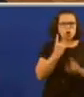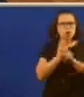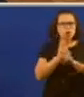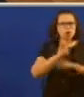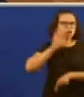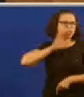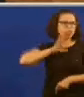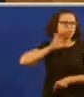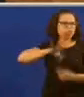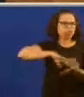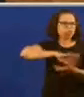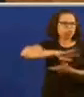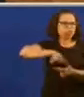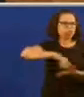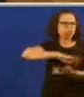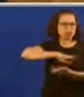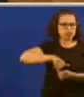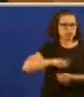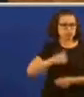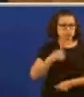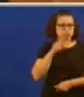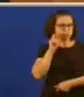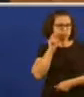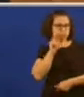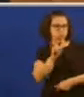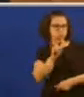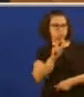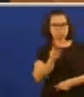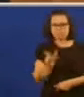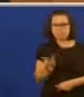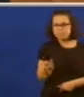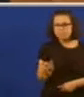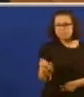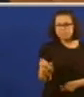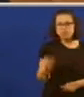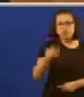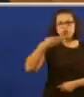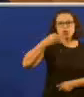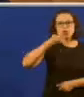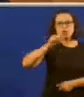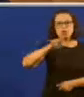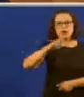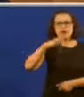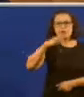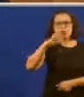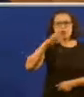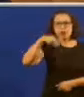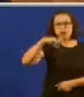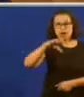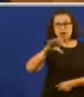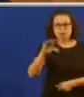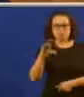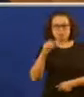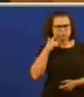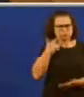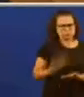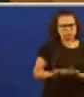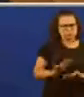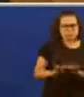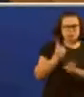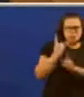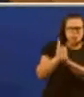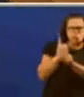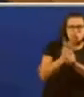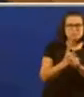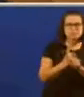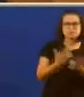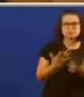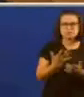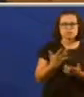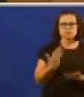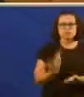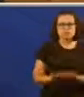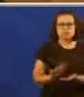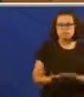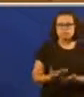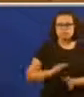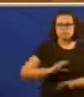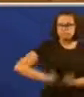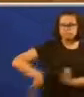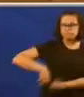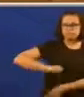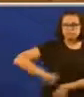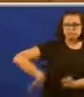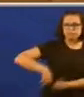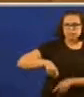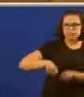señor Feijó, o que fixeron cos discos de Bárcenas, a súa contundencia, está en como destruen probas para que non se poida